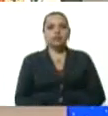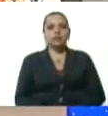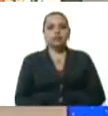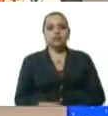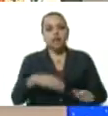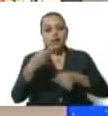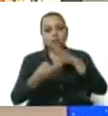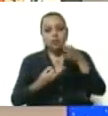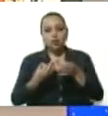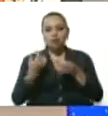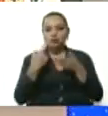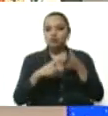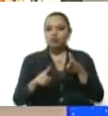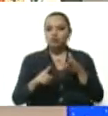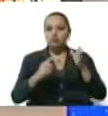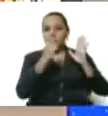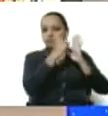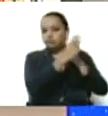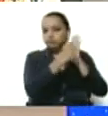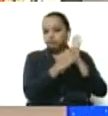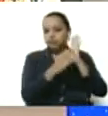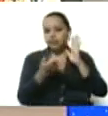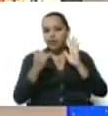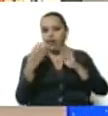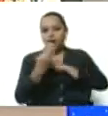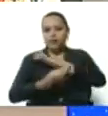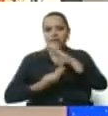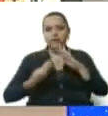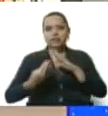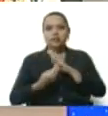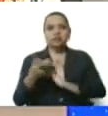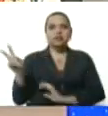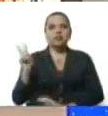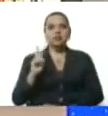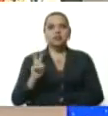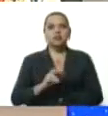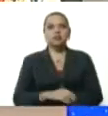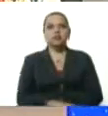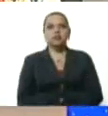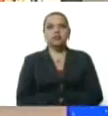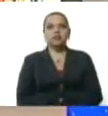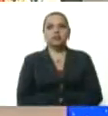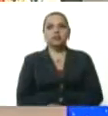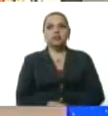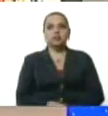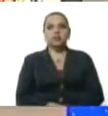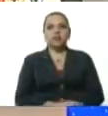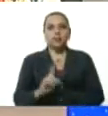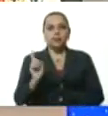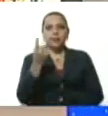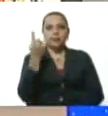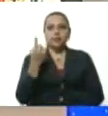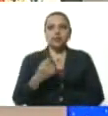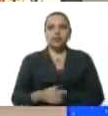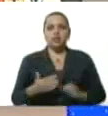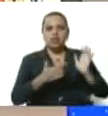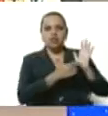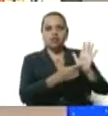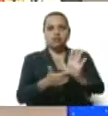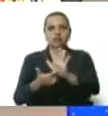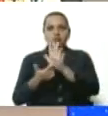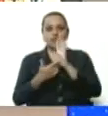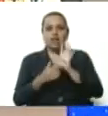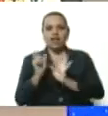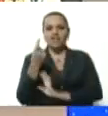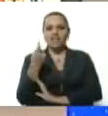este memorando, donde están los fundamentos de Venezuela. Lo primero de ello, demostrar la